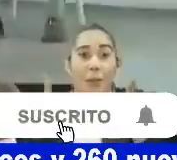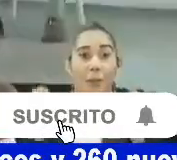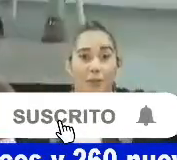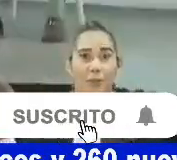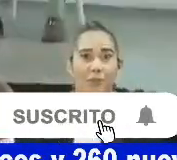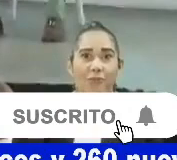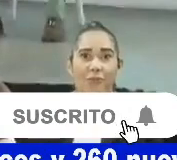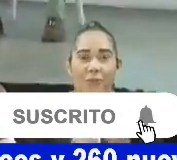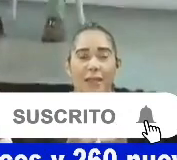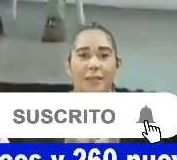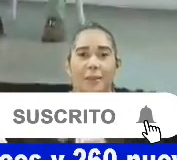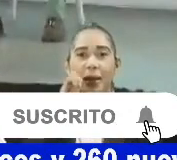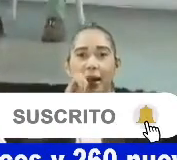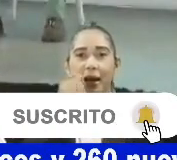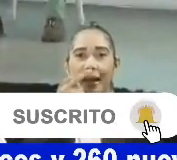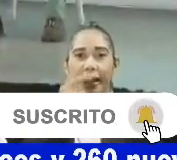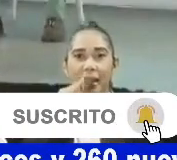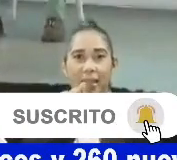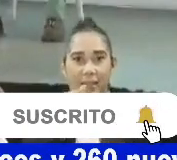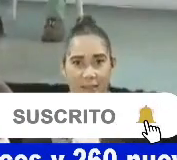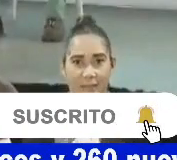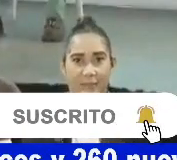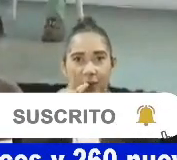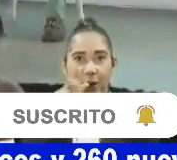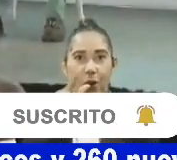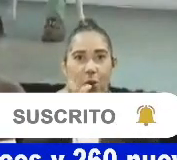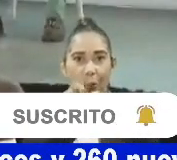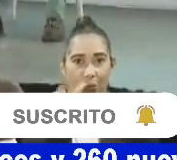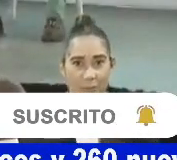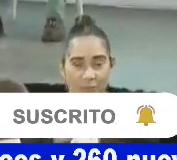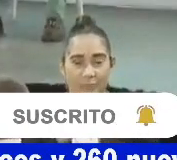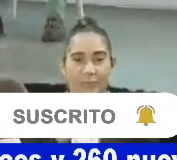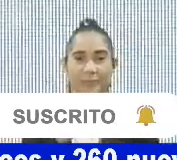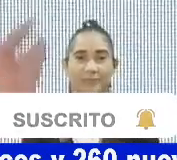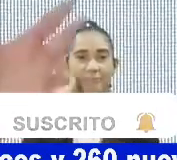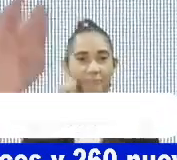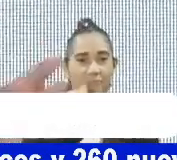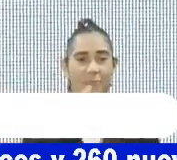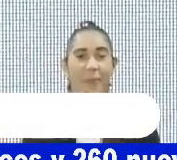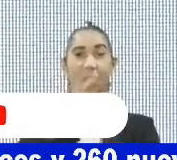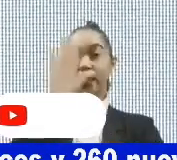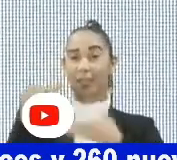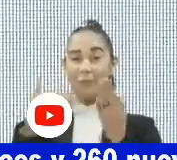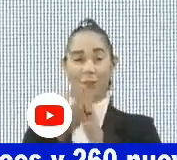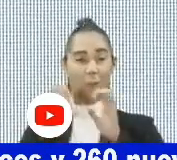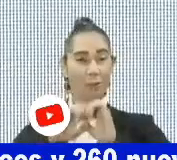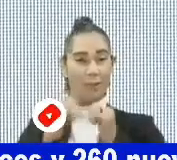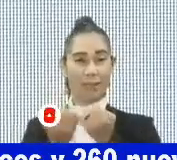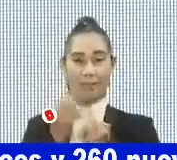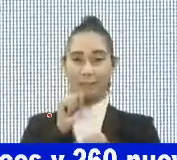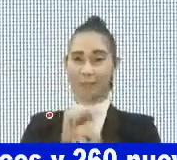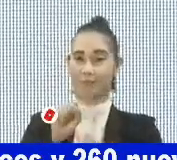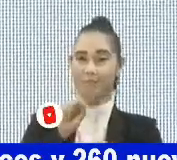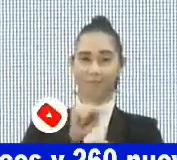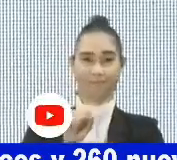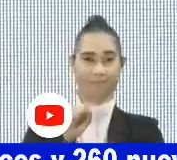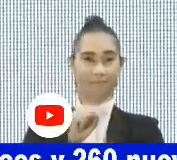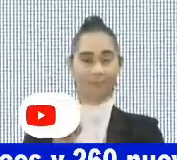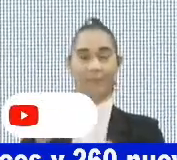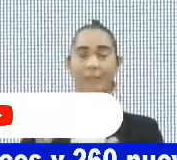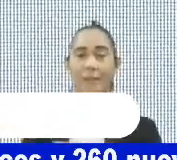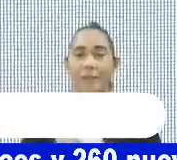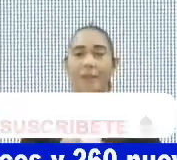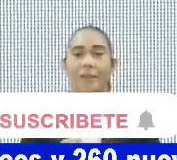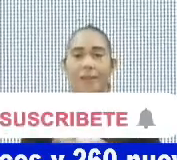bien grande para Edgar, para Luz, para todo su gran equipo.